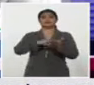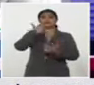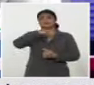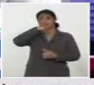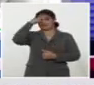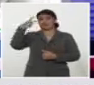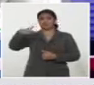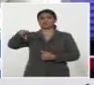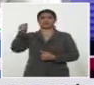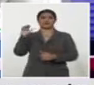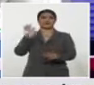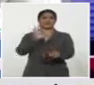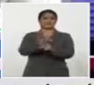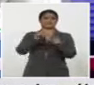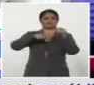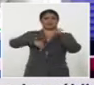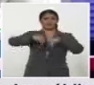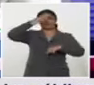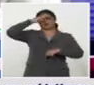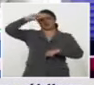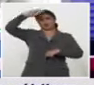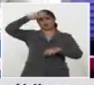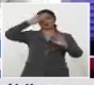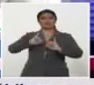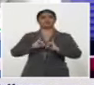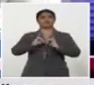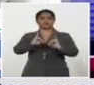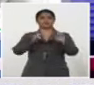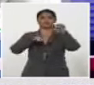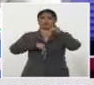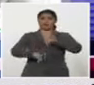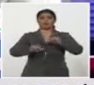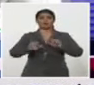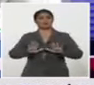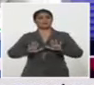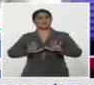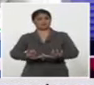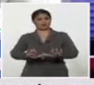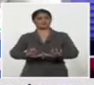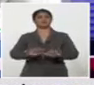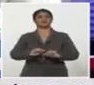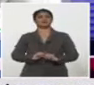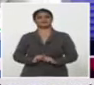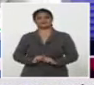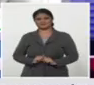la información sobre el análisis de la situación epidemiológica en territorio nacional.